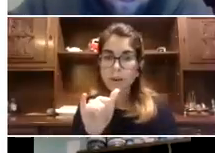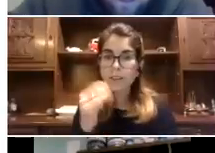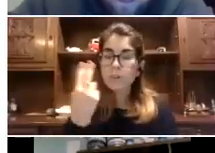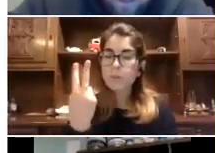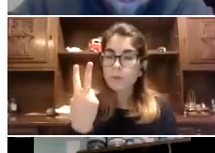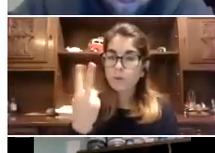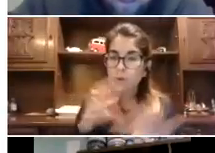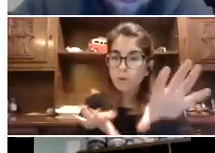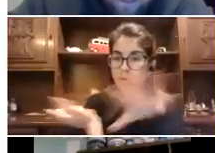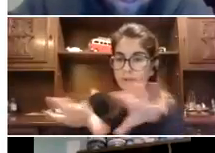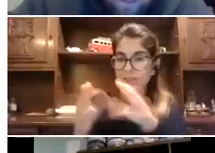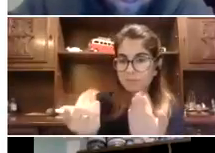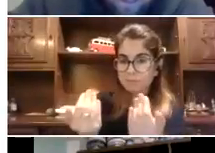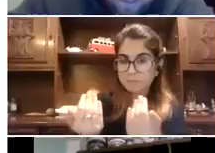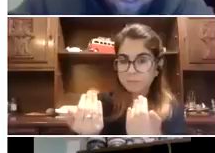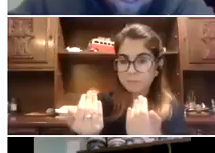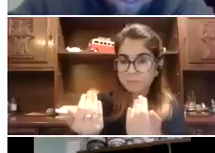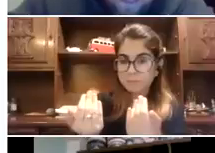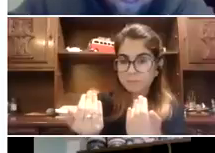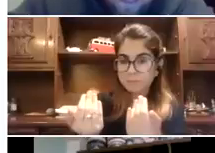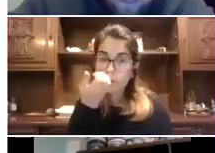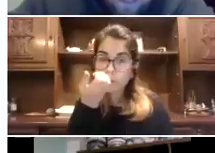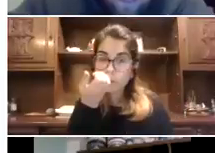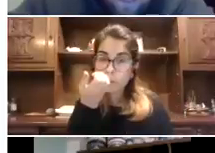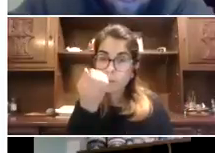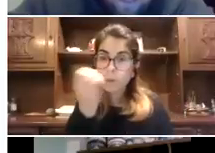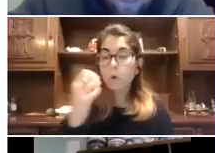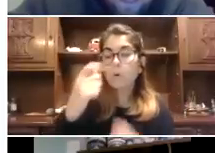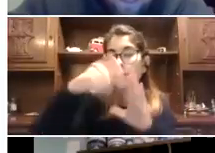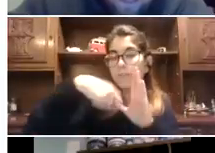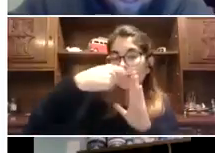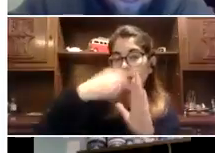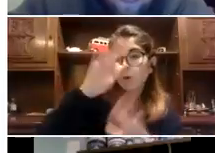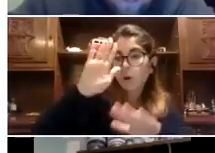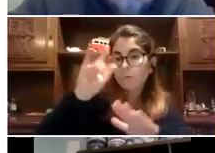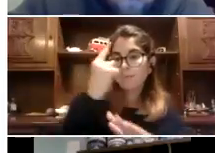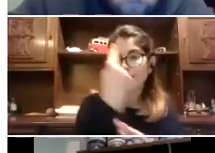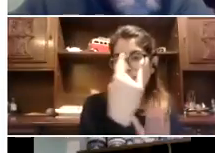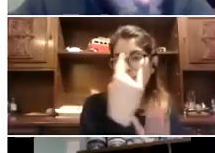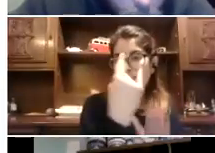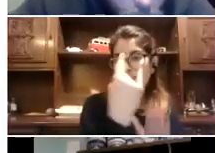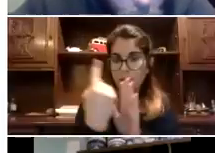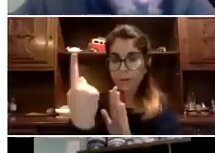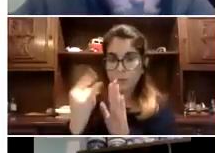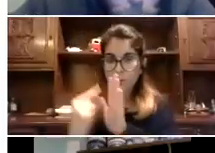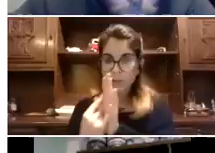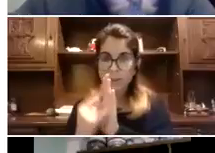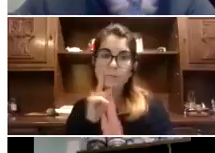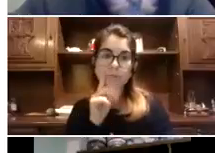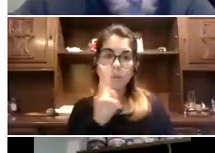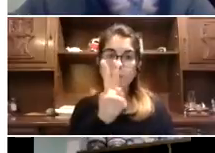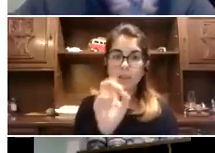considerados. Las grabaciones de audio o video por cada unidad que tenían una ponderación del 20%